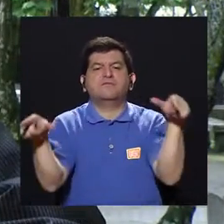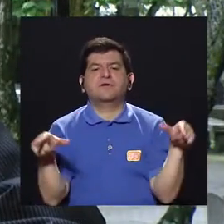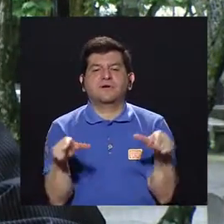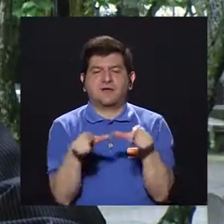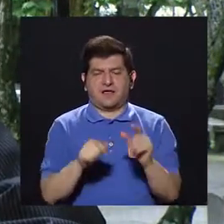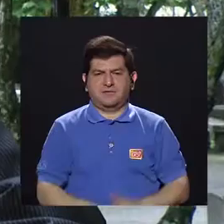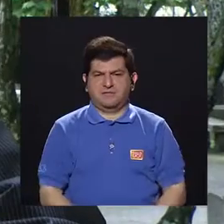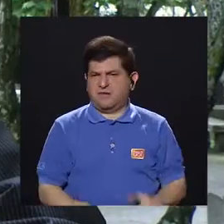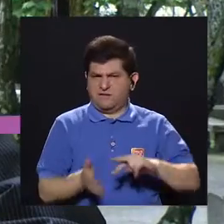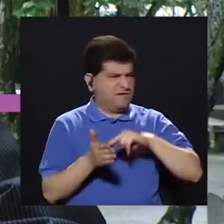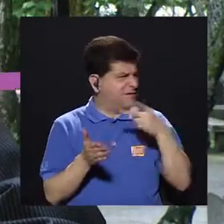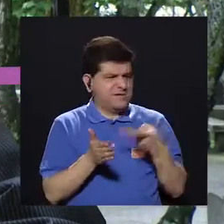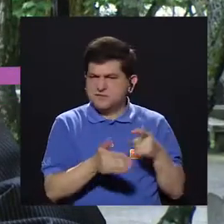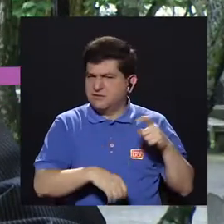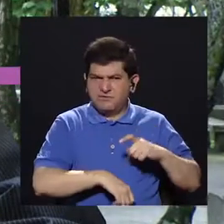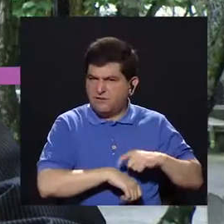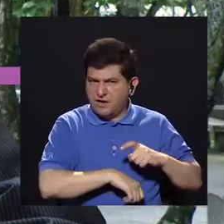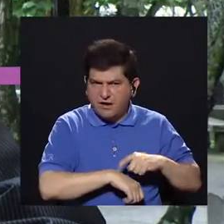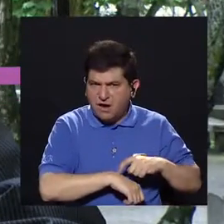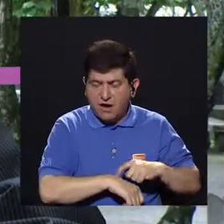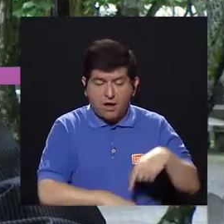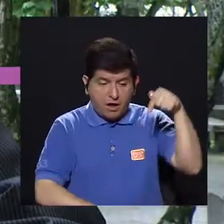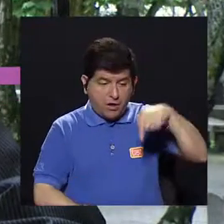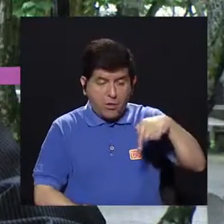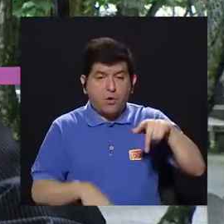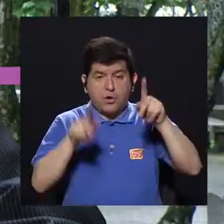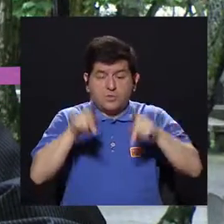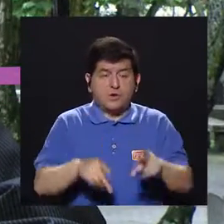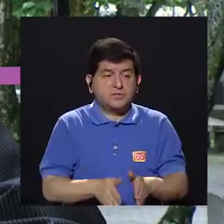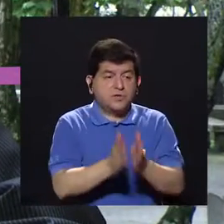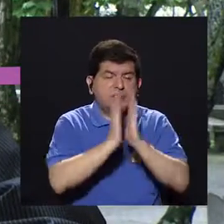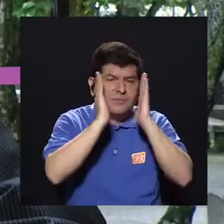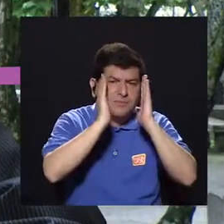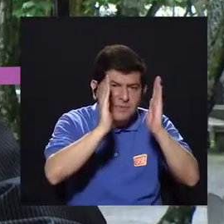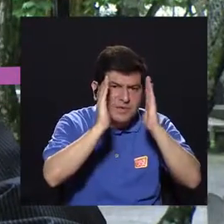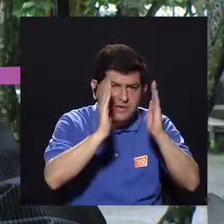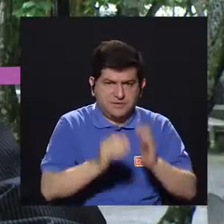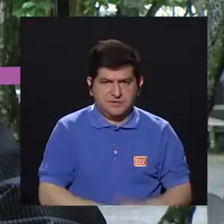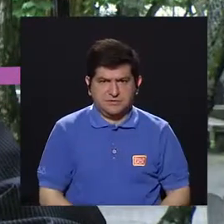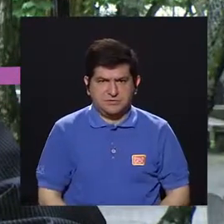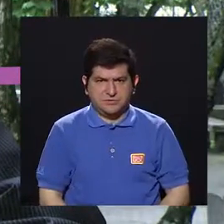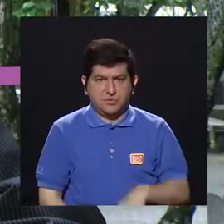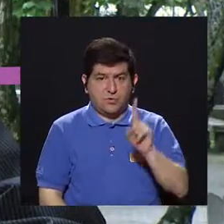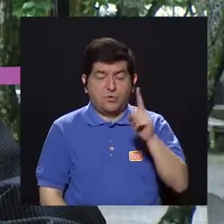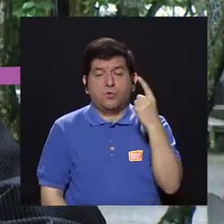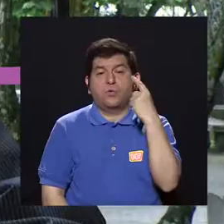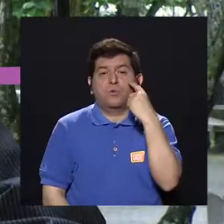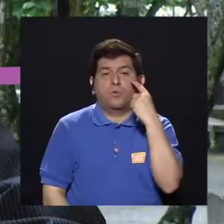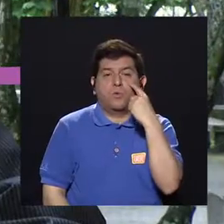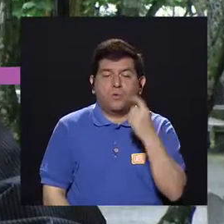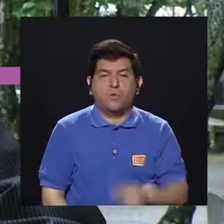diferente lugar. ¿Qué significa en el tiempo? Que puede ser que hoy consulte a una persona con que con uno de